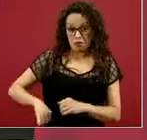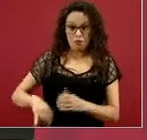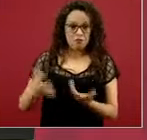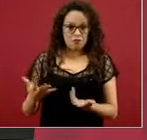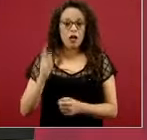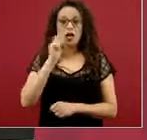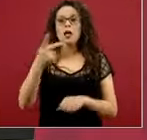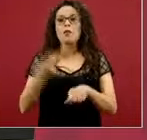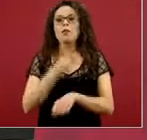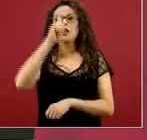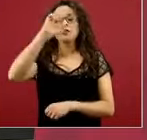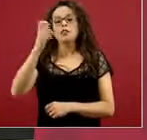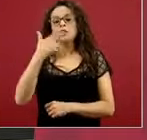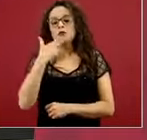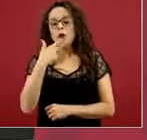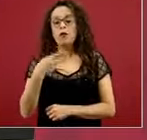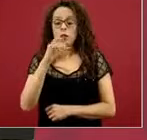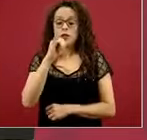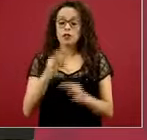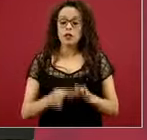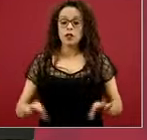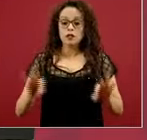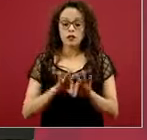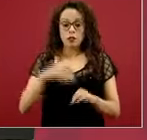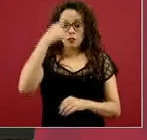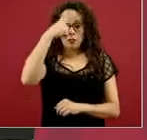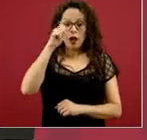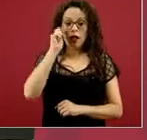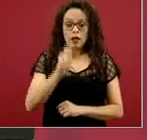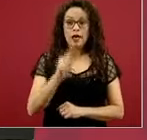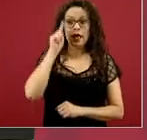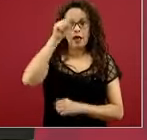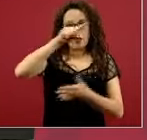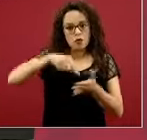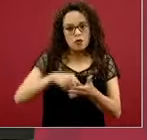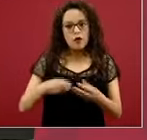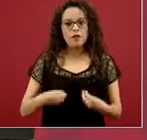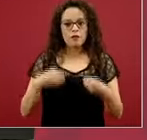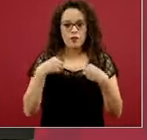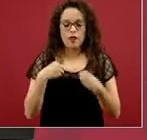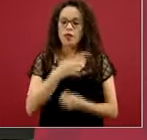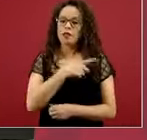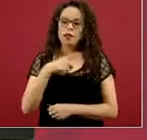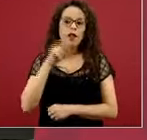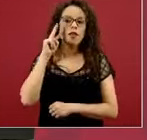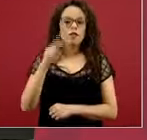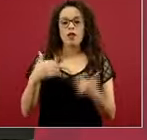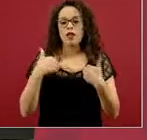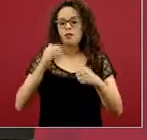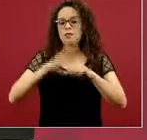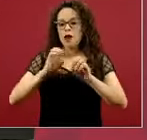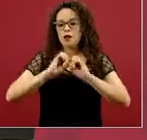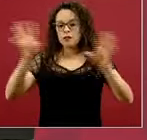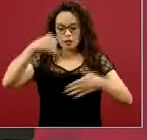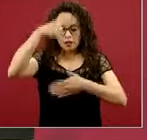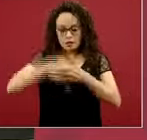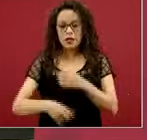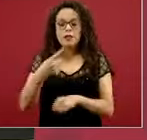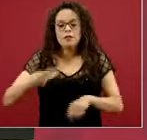en Chihuahua. Pero lo que sí es importante que para las personas que viven en Chihuahua, entender con mayor detalle qué es lo que está